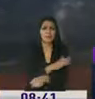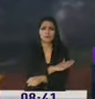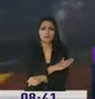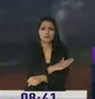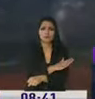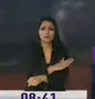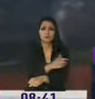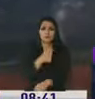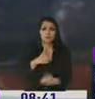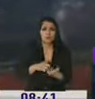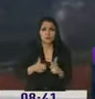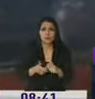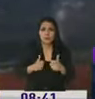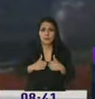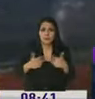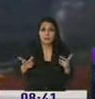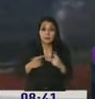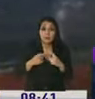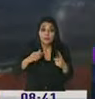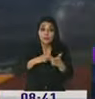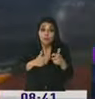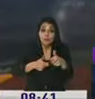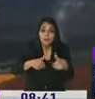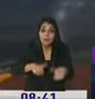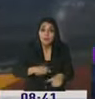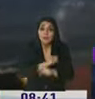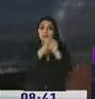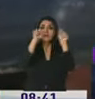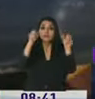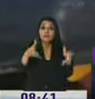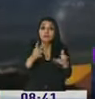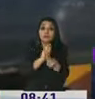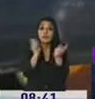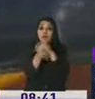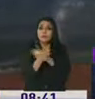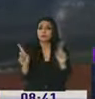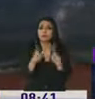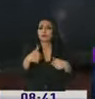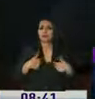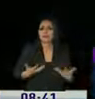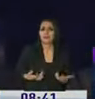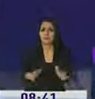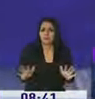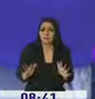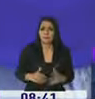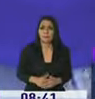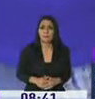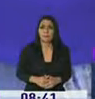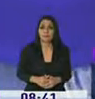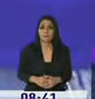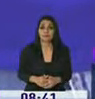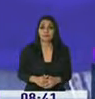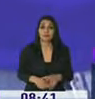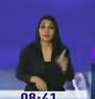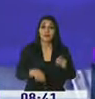no es nuestro problema, pero el problema de nosotros es en la mañana, que no queremos que cambien a los profesores en la mañana. Como